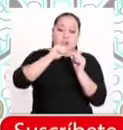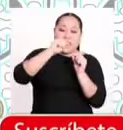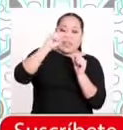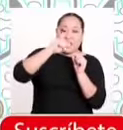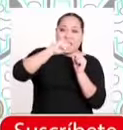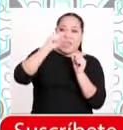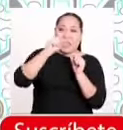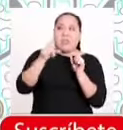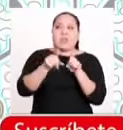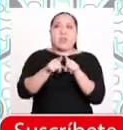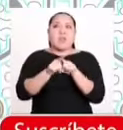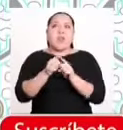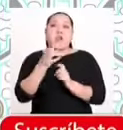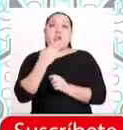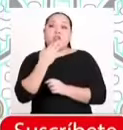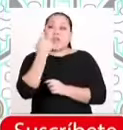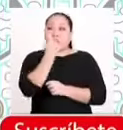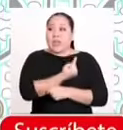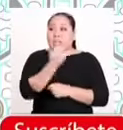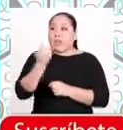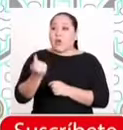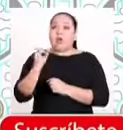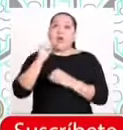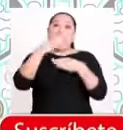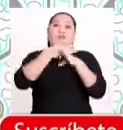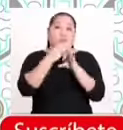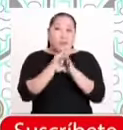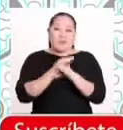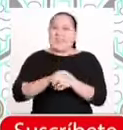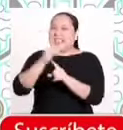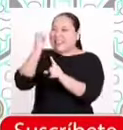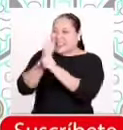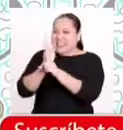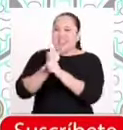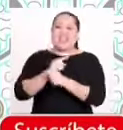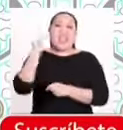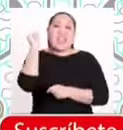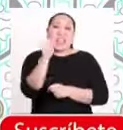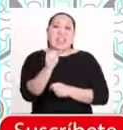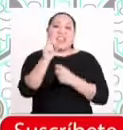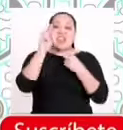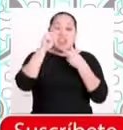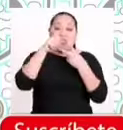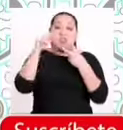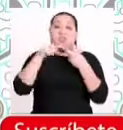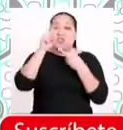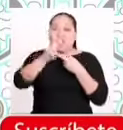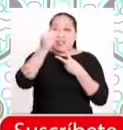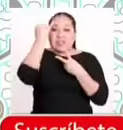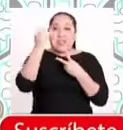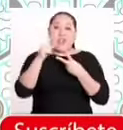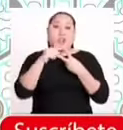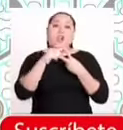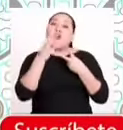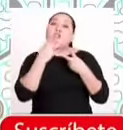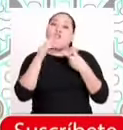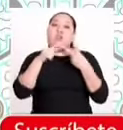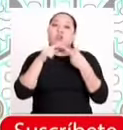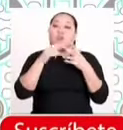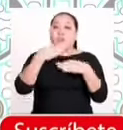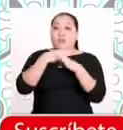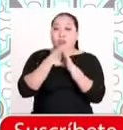Podríamos ver también el color de cada uno y la forma. ¡Excelente! Ahí hay dos criterios, color y